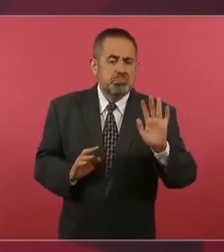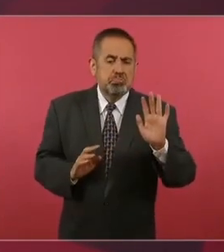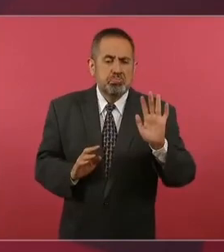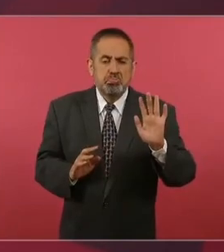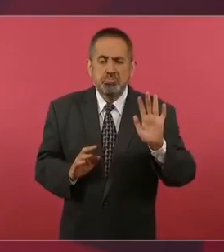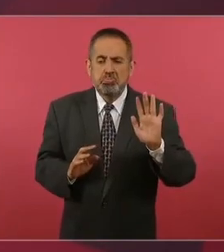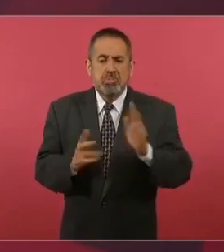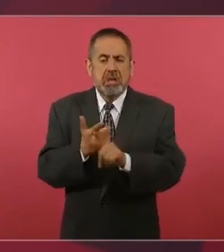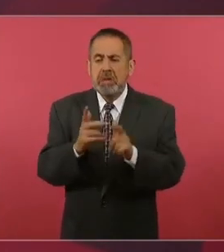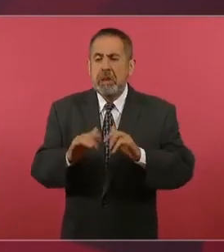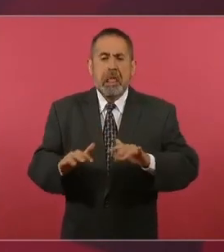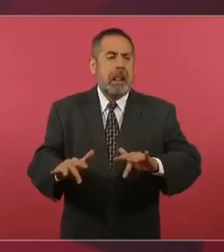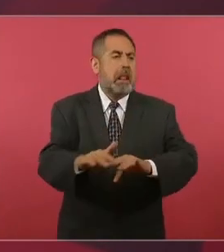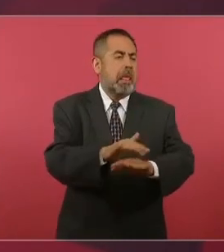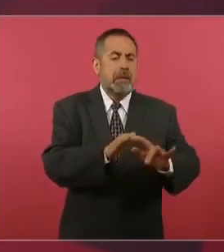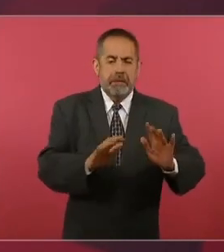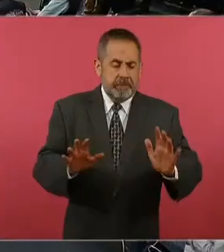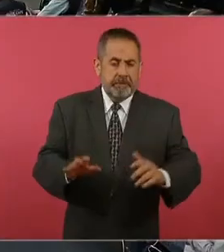moverse.